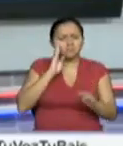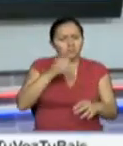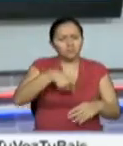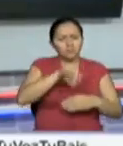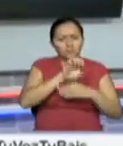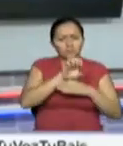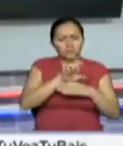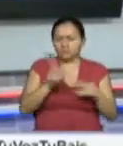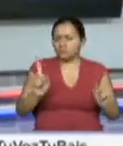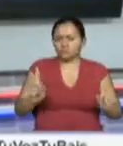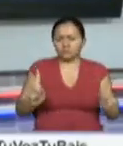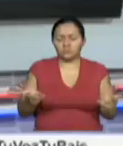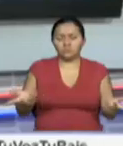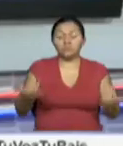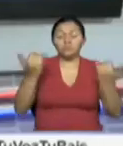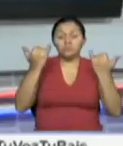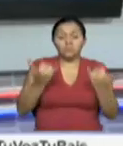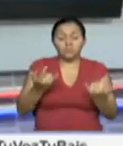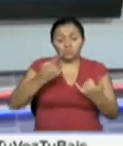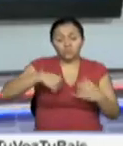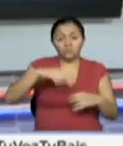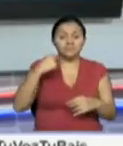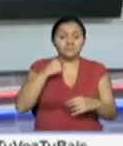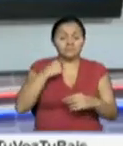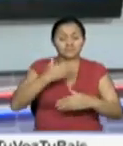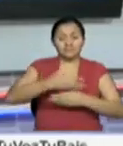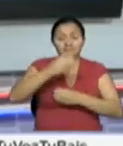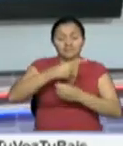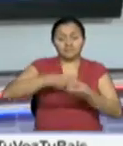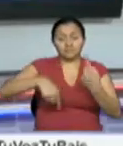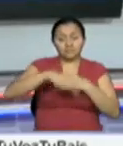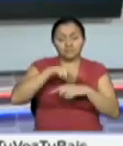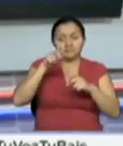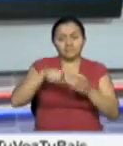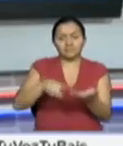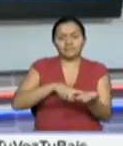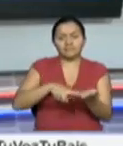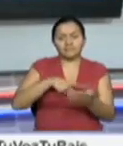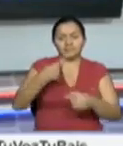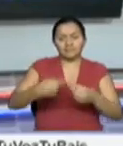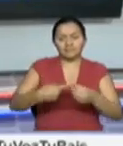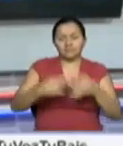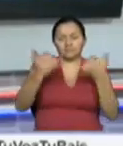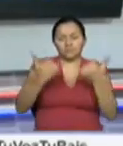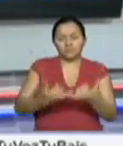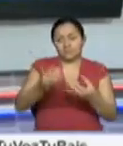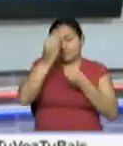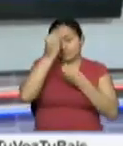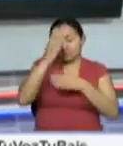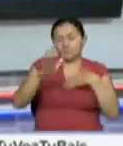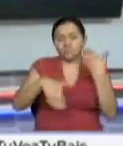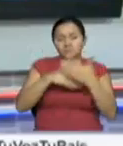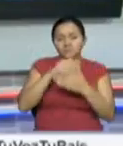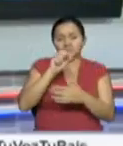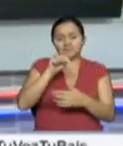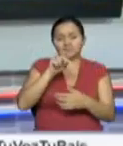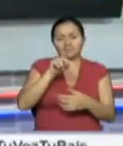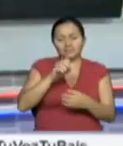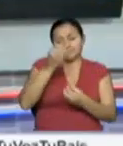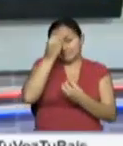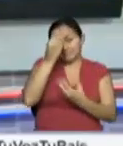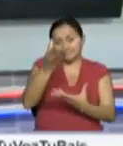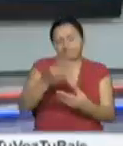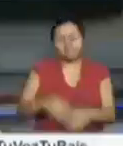propio país. El Frente de Víctimas del Feriado Bancario se reunió en Quito. En un reporte de la agencia Andes, les